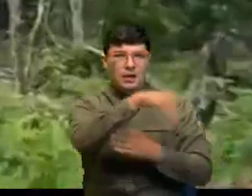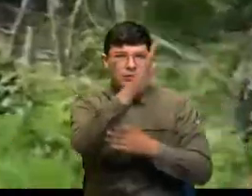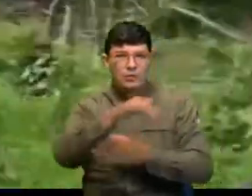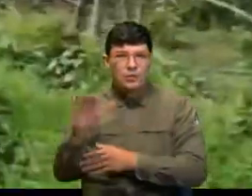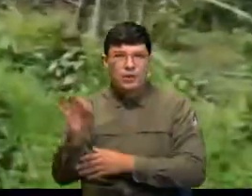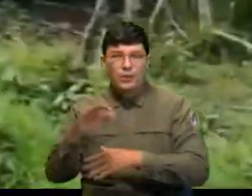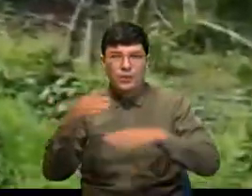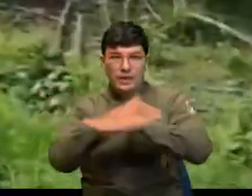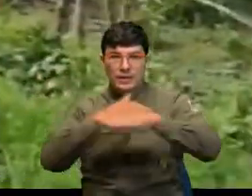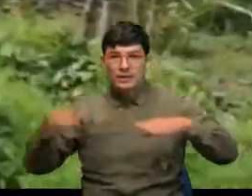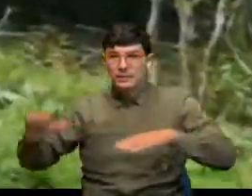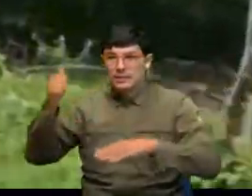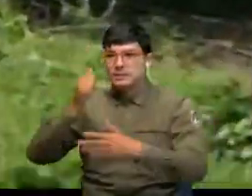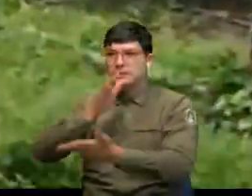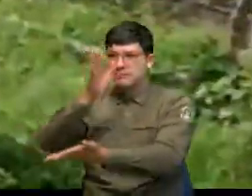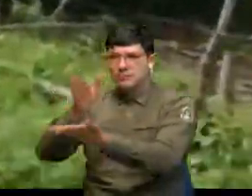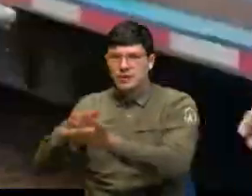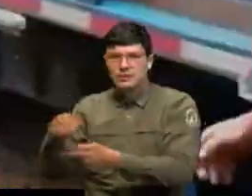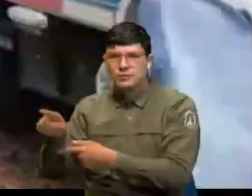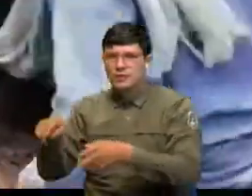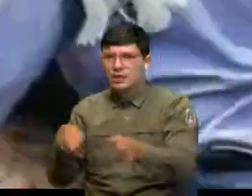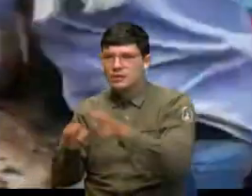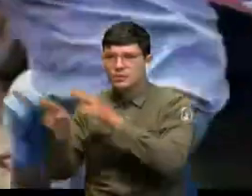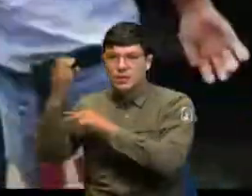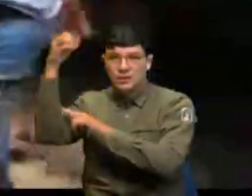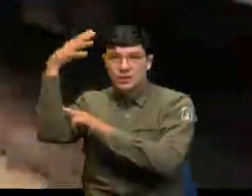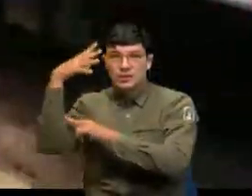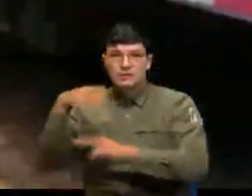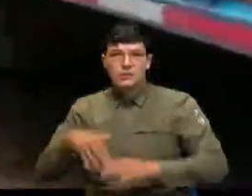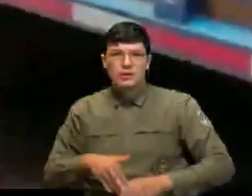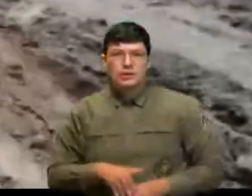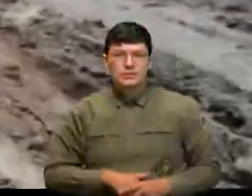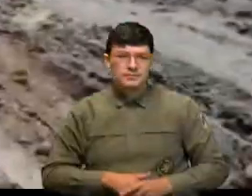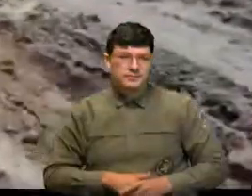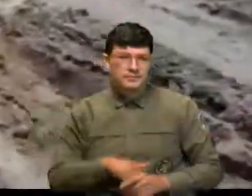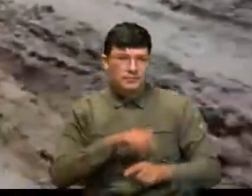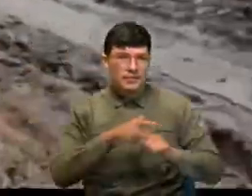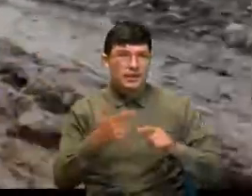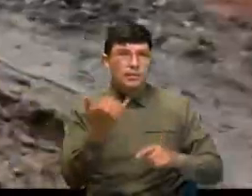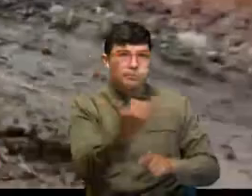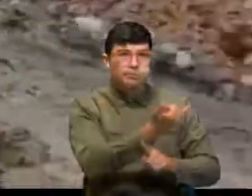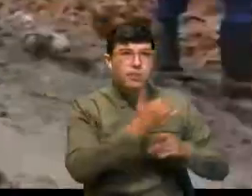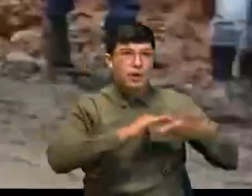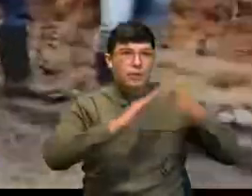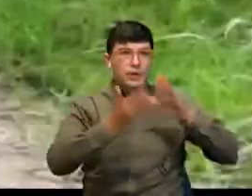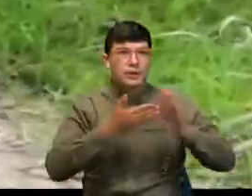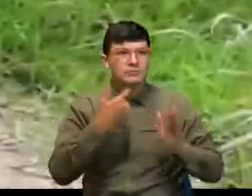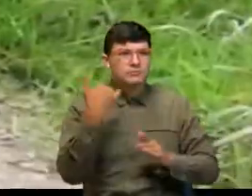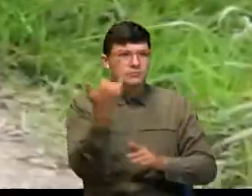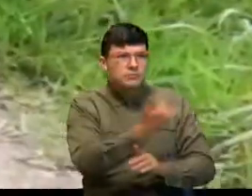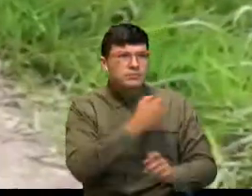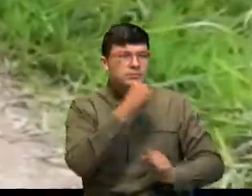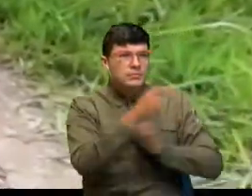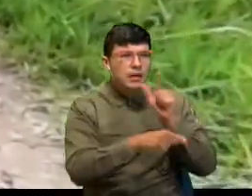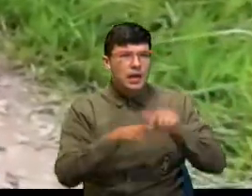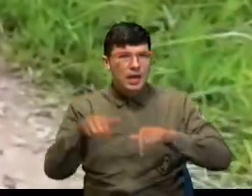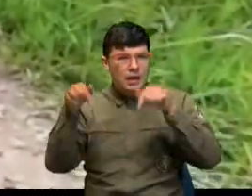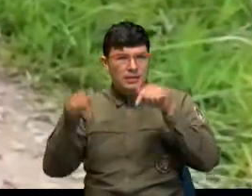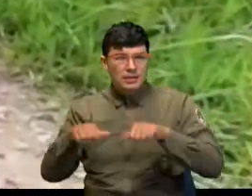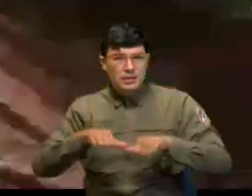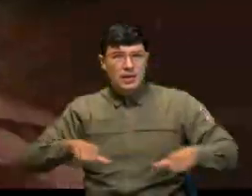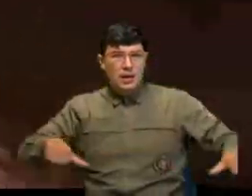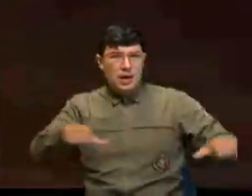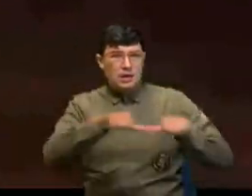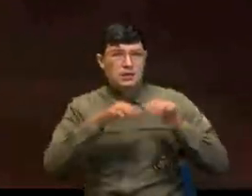que da a la ruta del sol las comunidades se preguntan esta es una